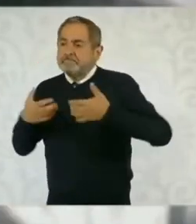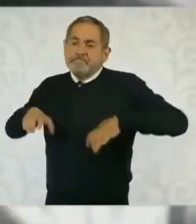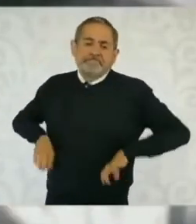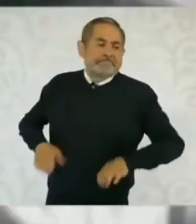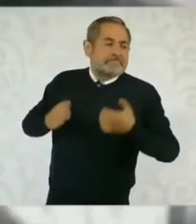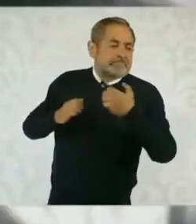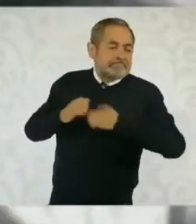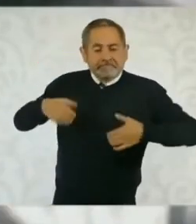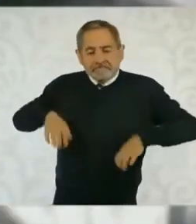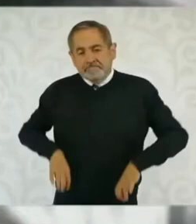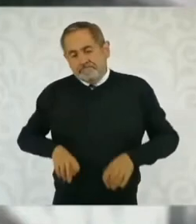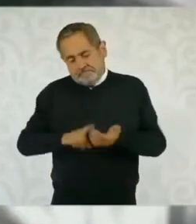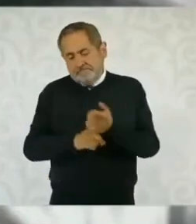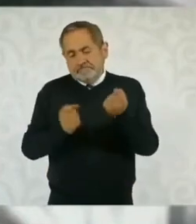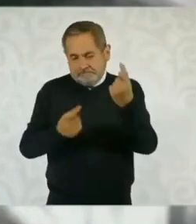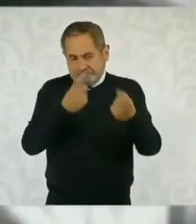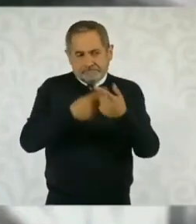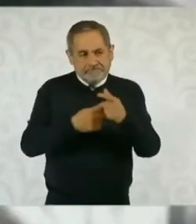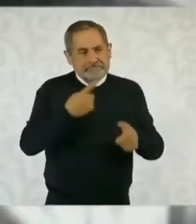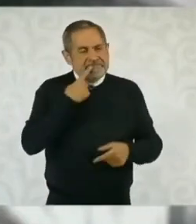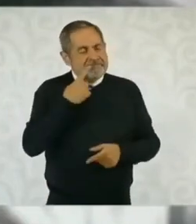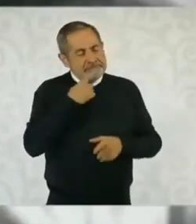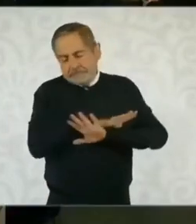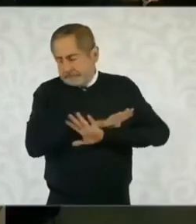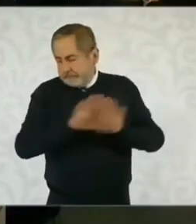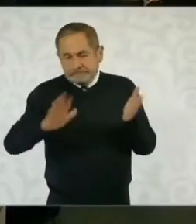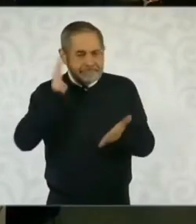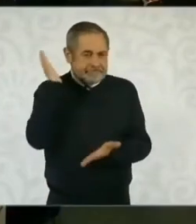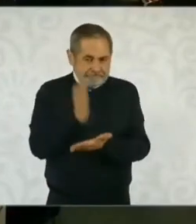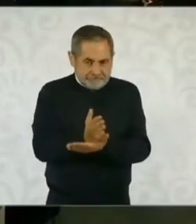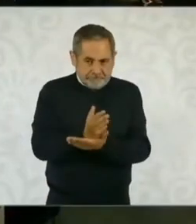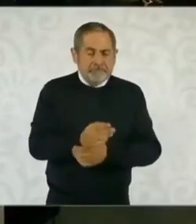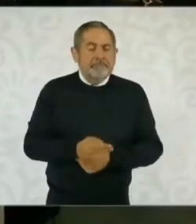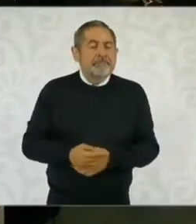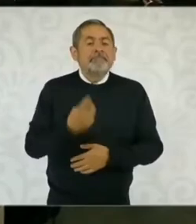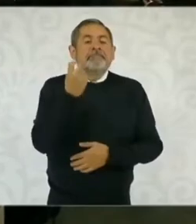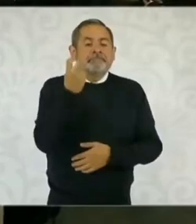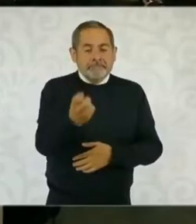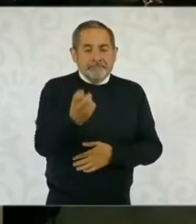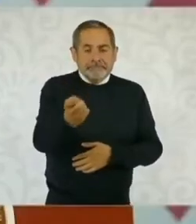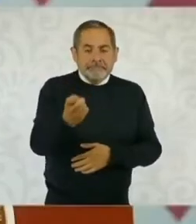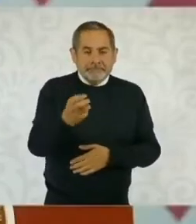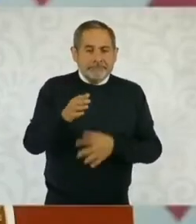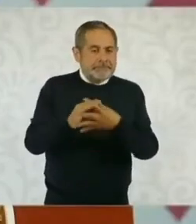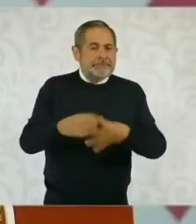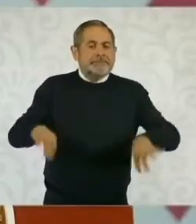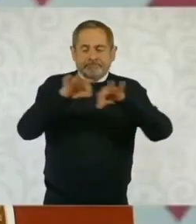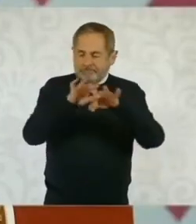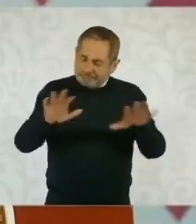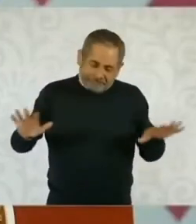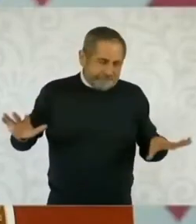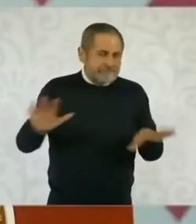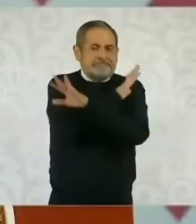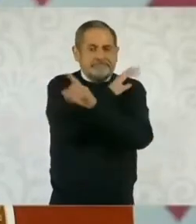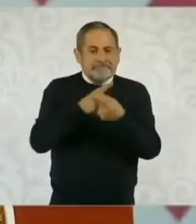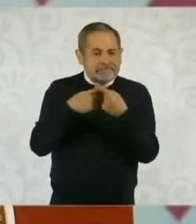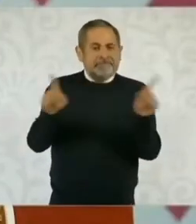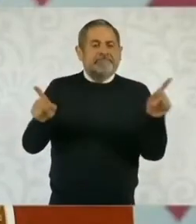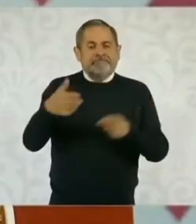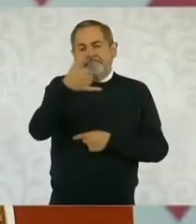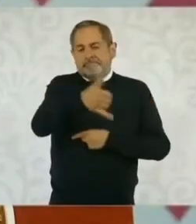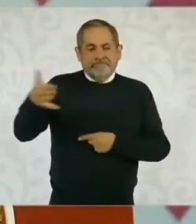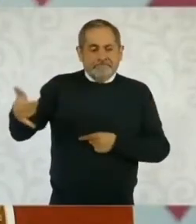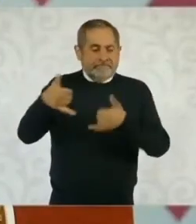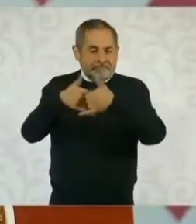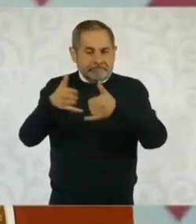a costa pues de los recursos de los trabajadores. Ese es, digamos, el gran cambio que se está dando. Y